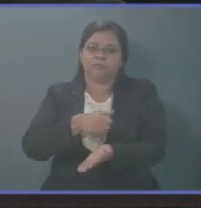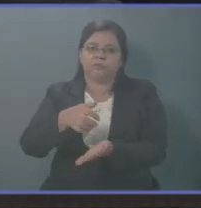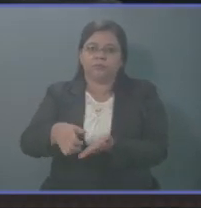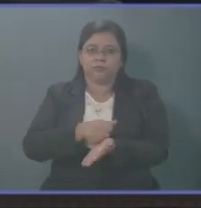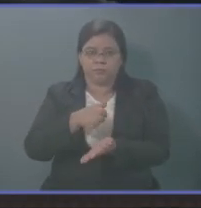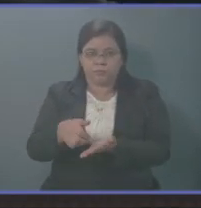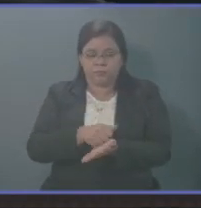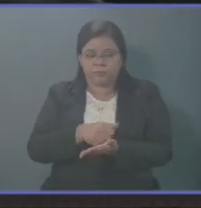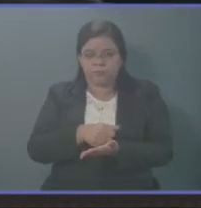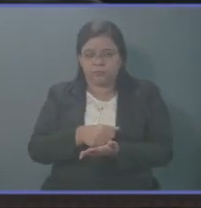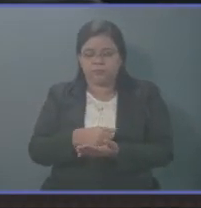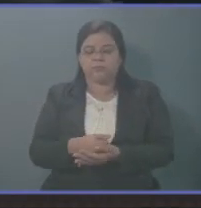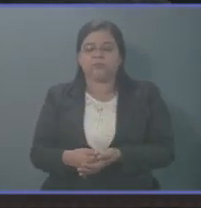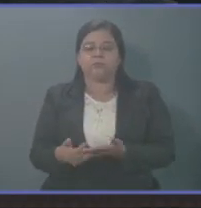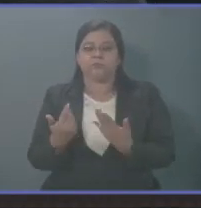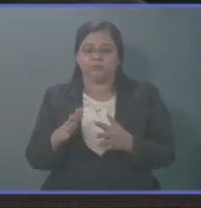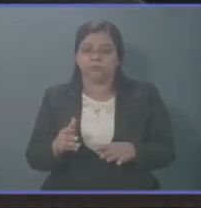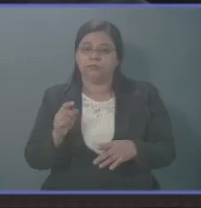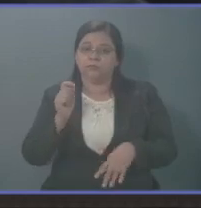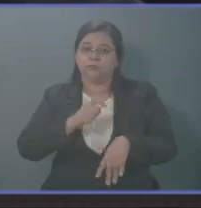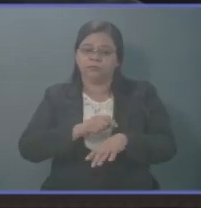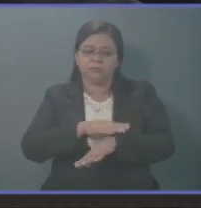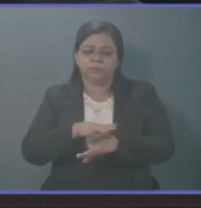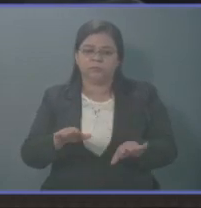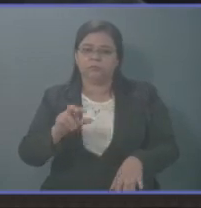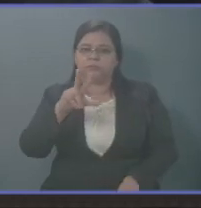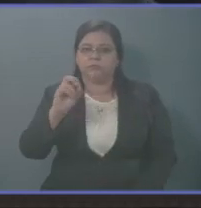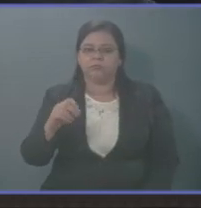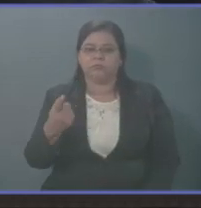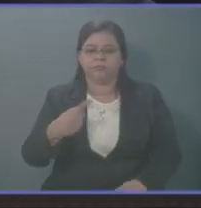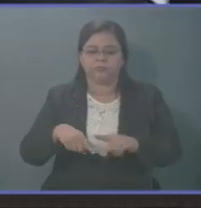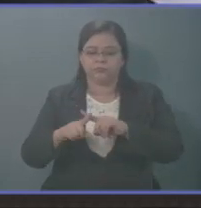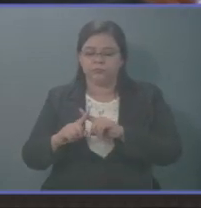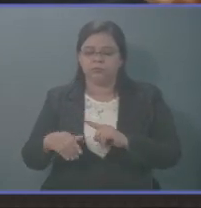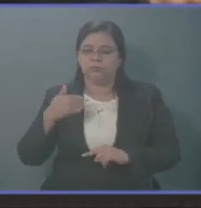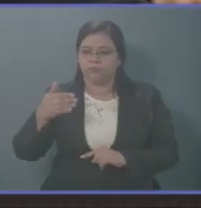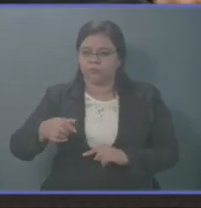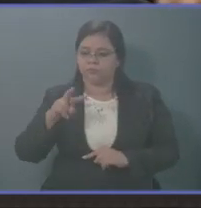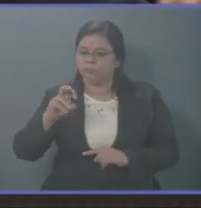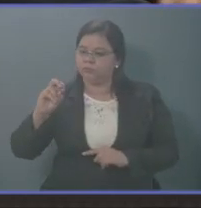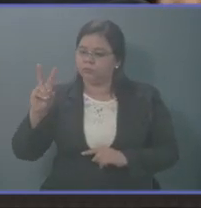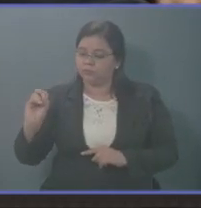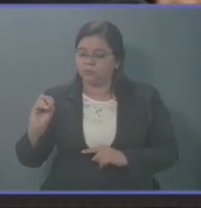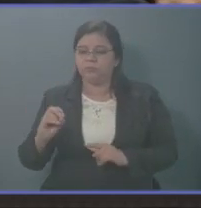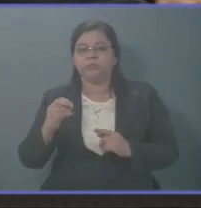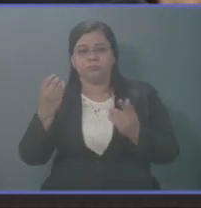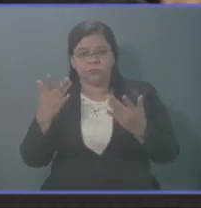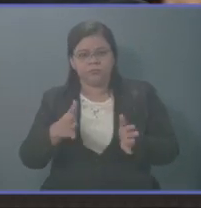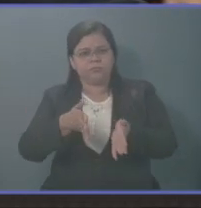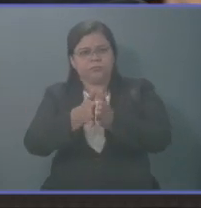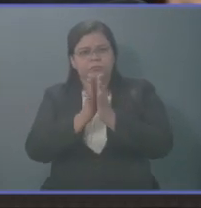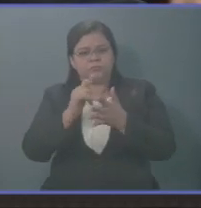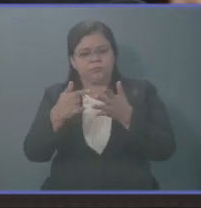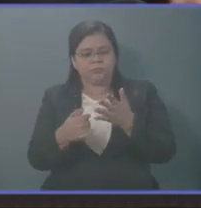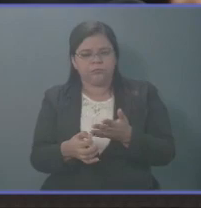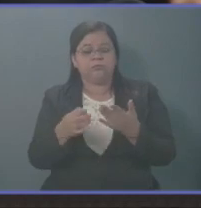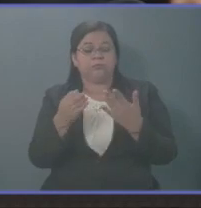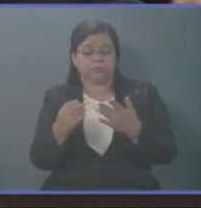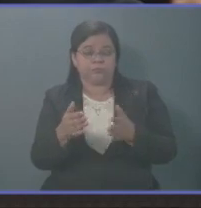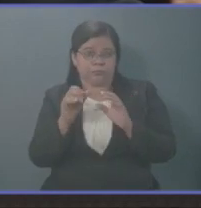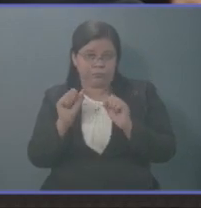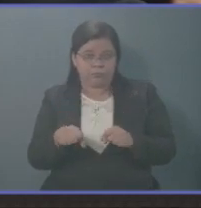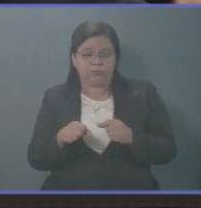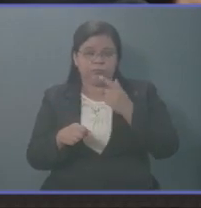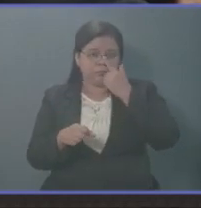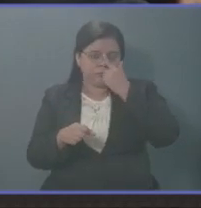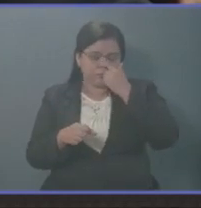tributarias que tenían vencimiento el 30 de abril de 2020, por lo que es procedente emitir una ley que permita que los mismos regularicen su